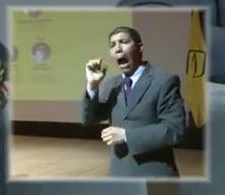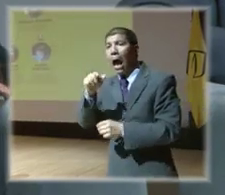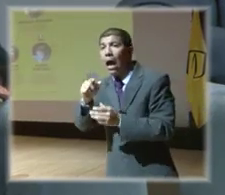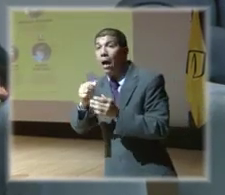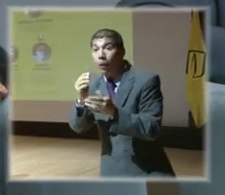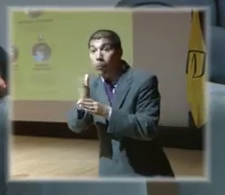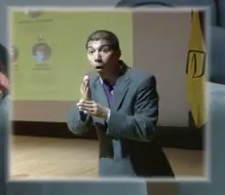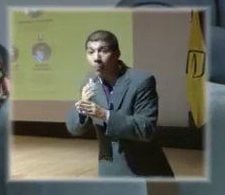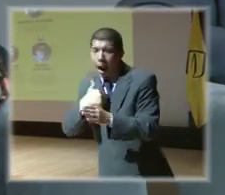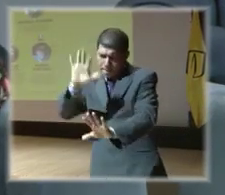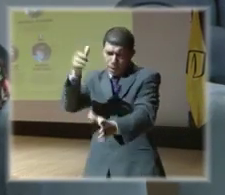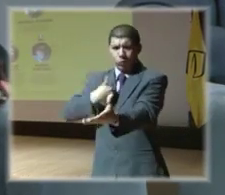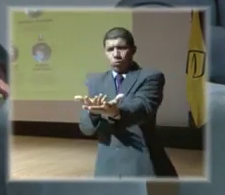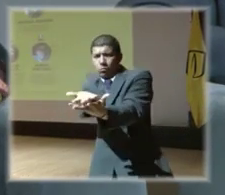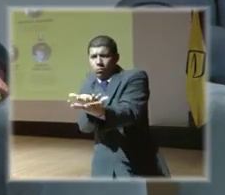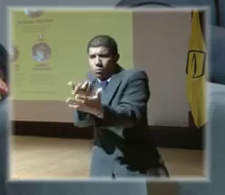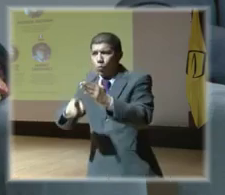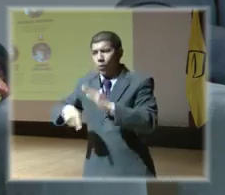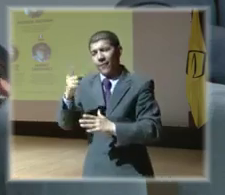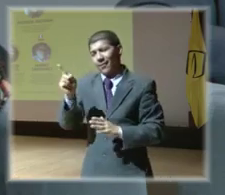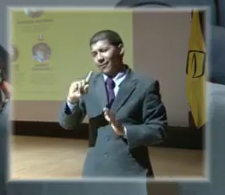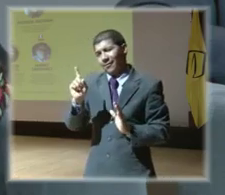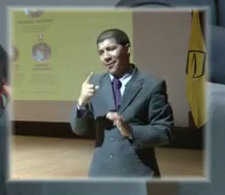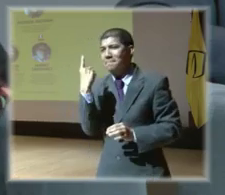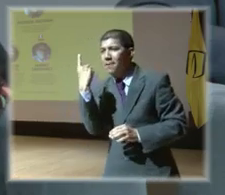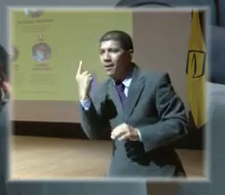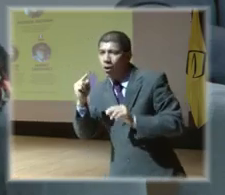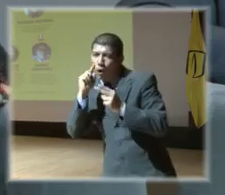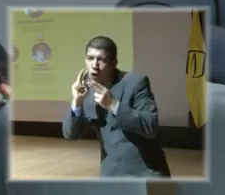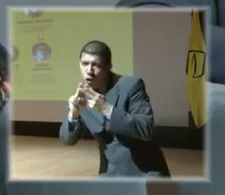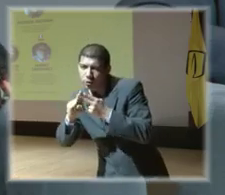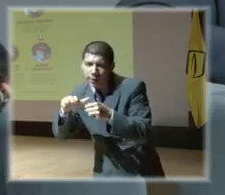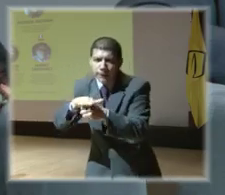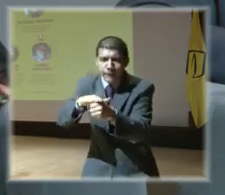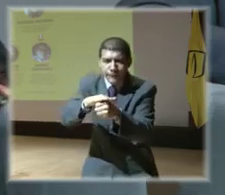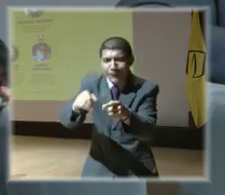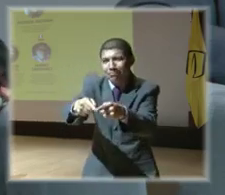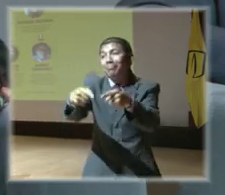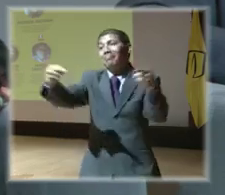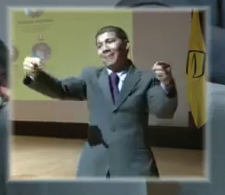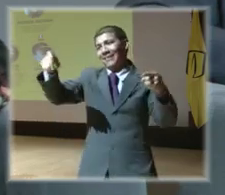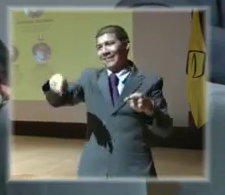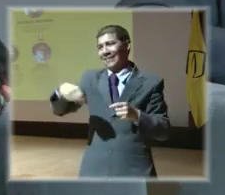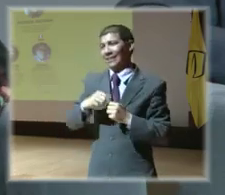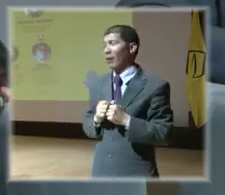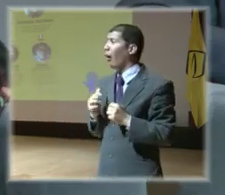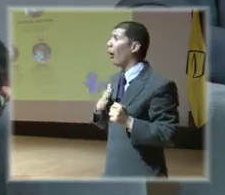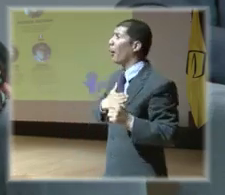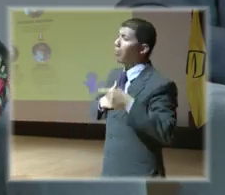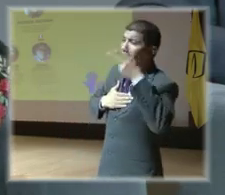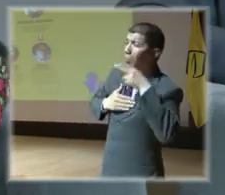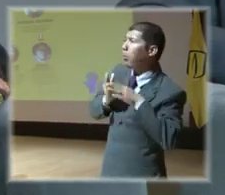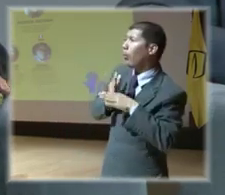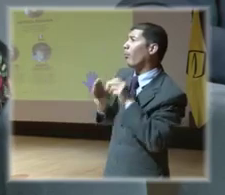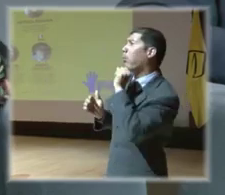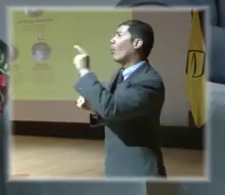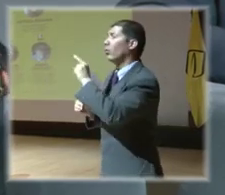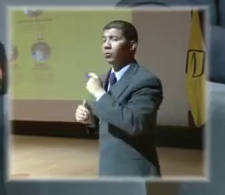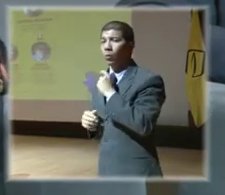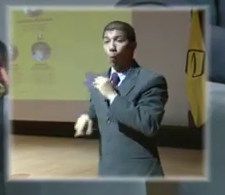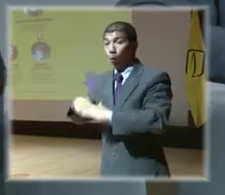caso. Entonces, la invitación es a que nos contacten en país si necesitan asesoría jurídica individual. Nosotros